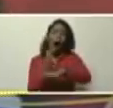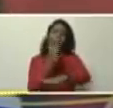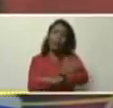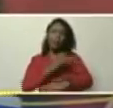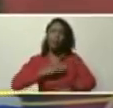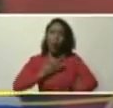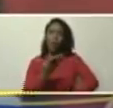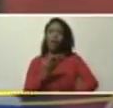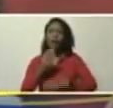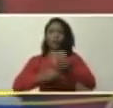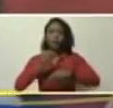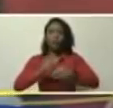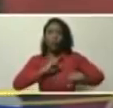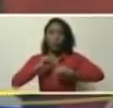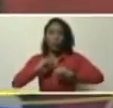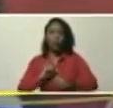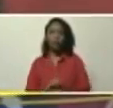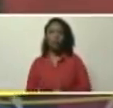posible.